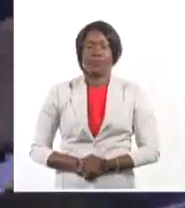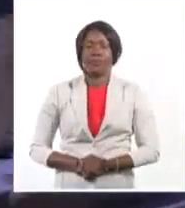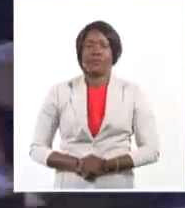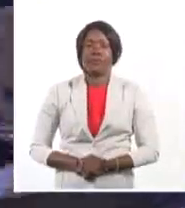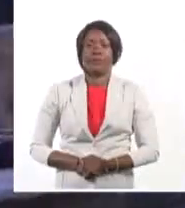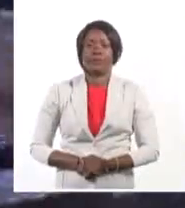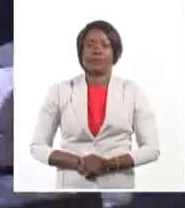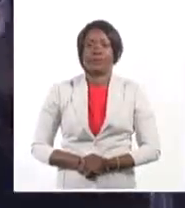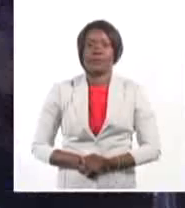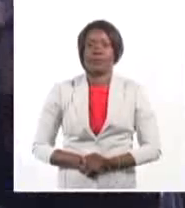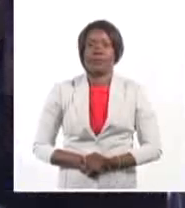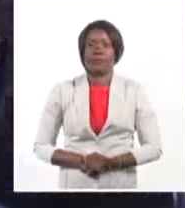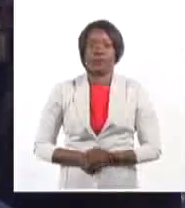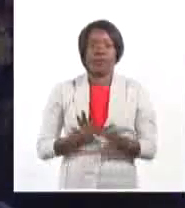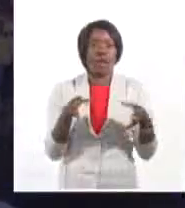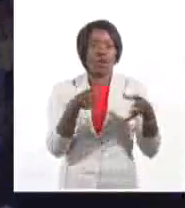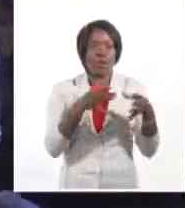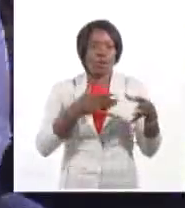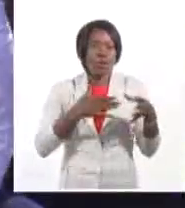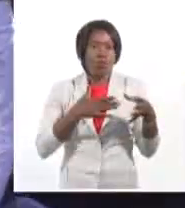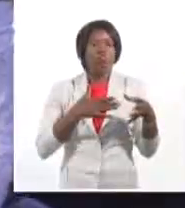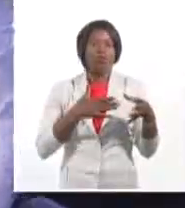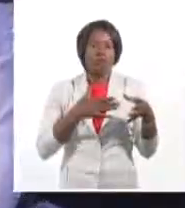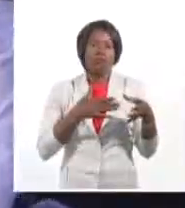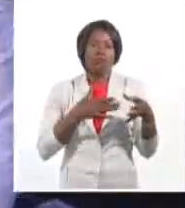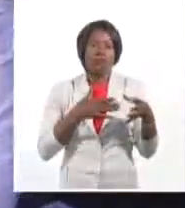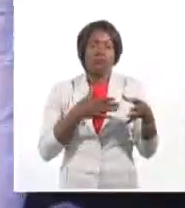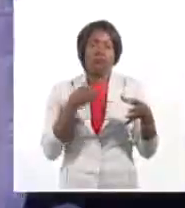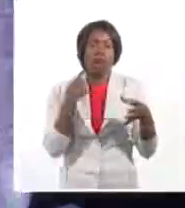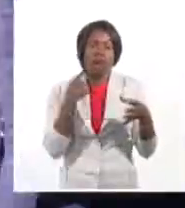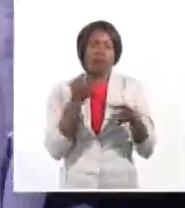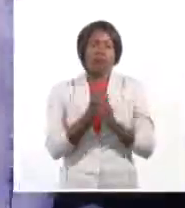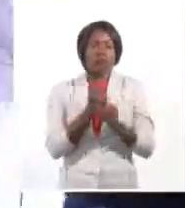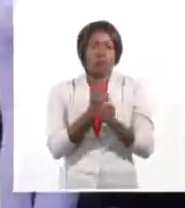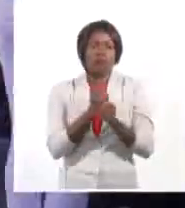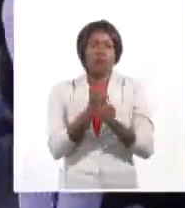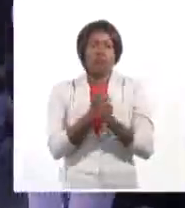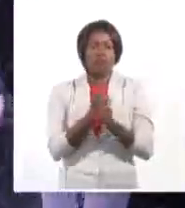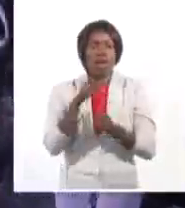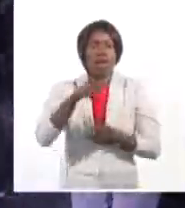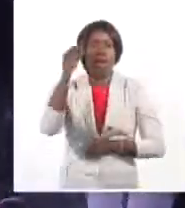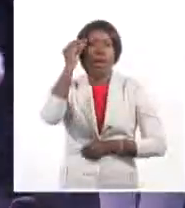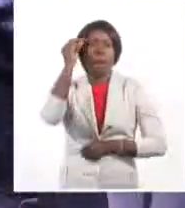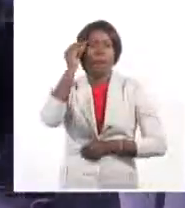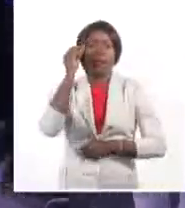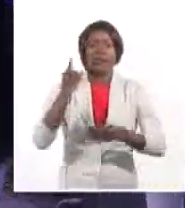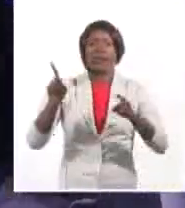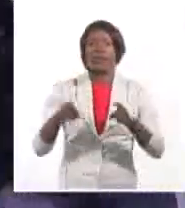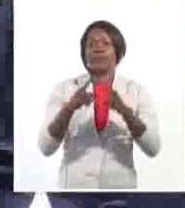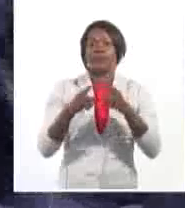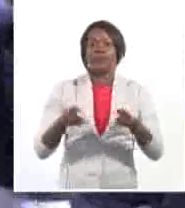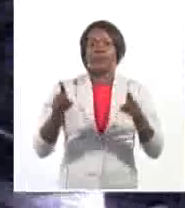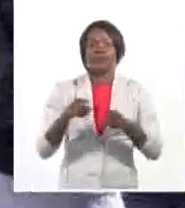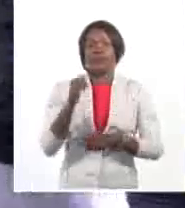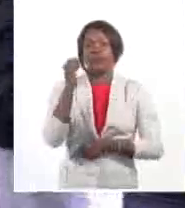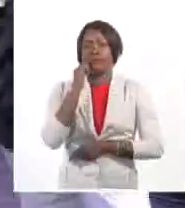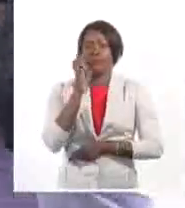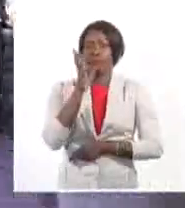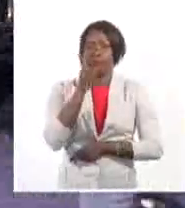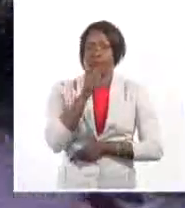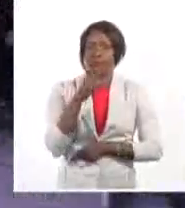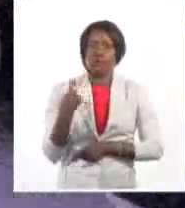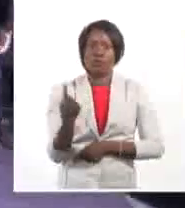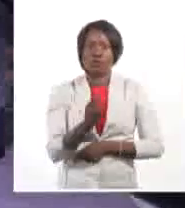Azúcar Negro es una orquesta con mucha madurez, una orquesta que ha tenido, que ha sido escuela y ha sido además una orquesta